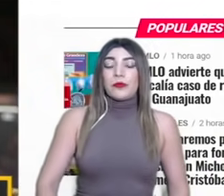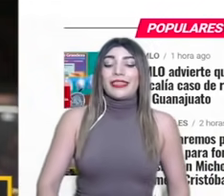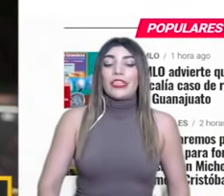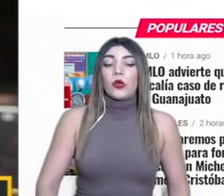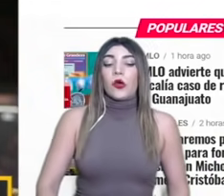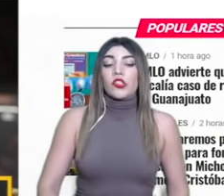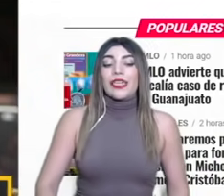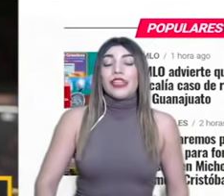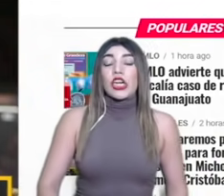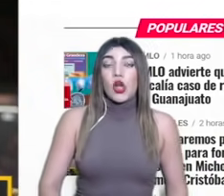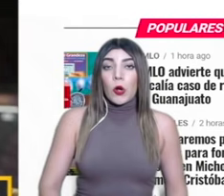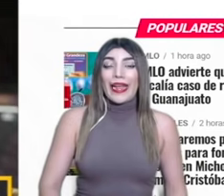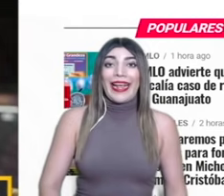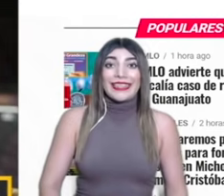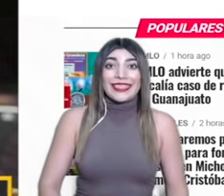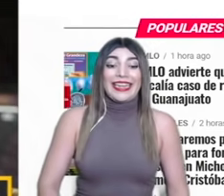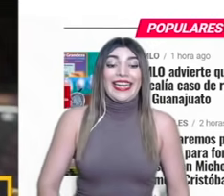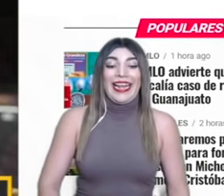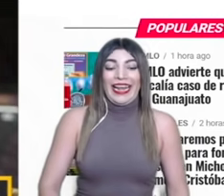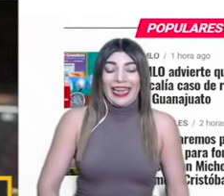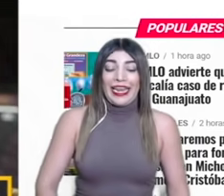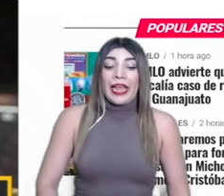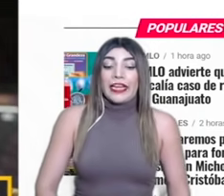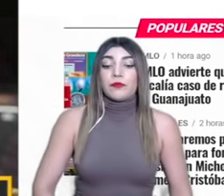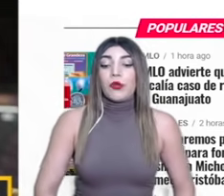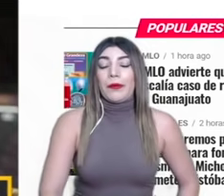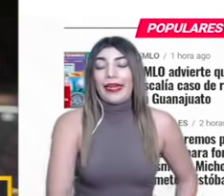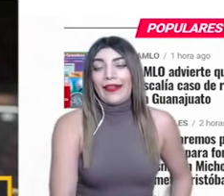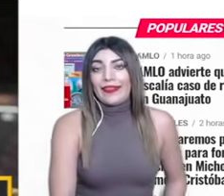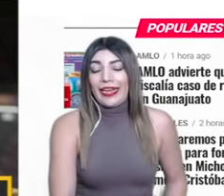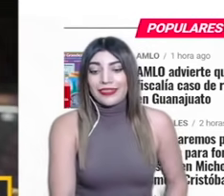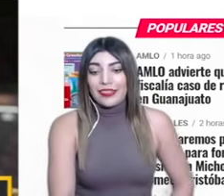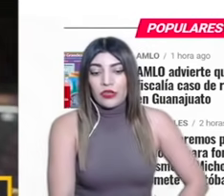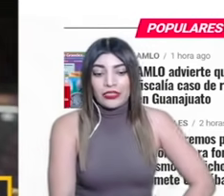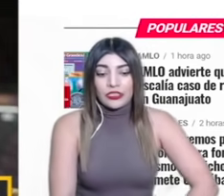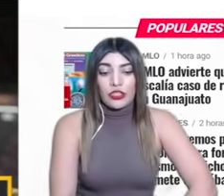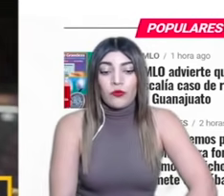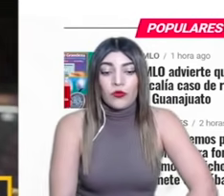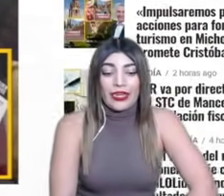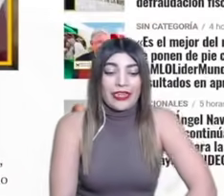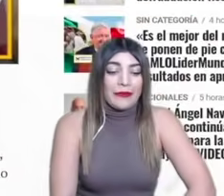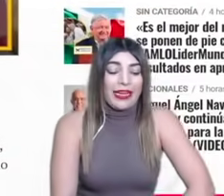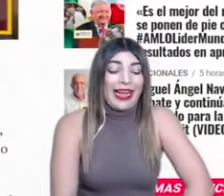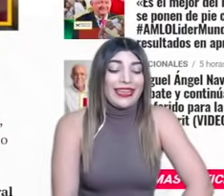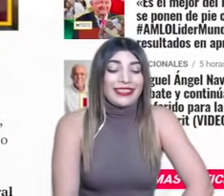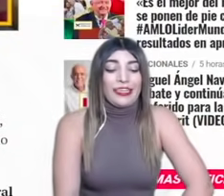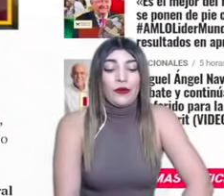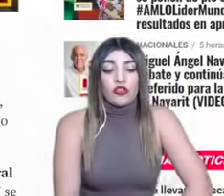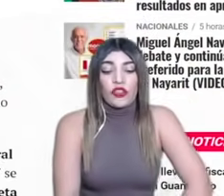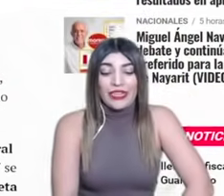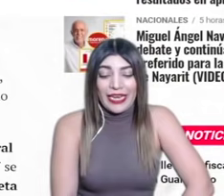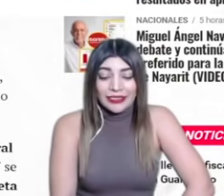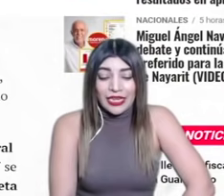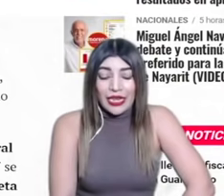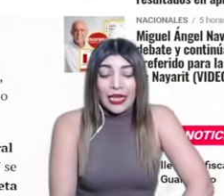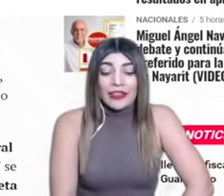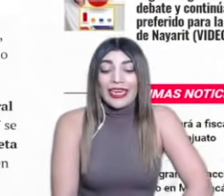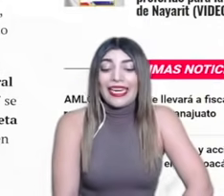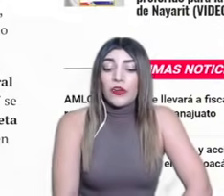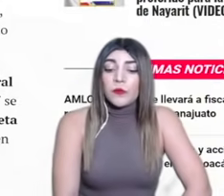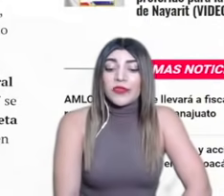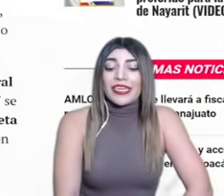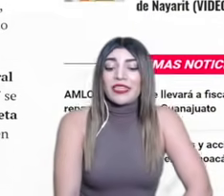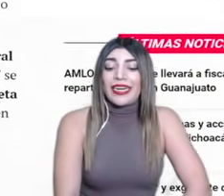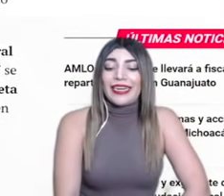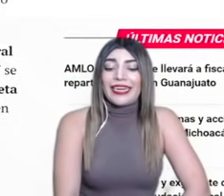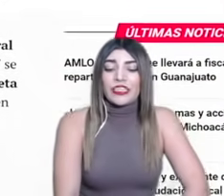tarjetas prometiendo cosas no es ilegal, es propaganda, así lo dice Ciro Murayama hace 2 días.